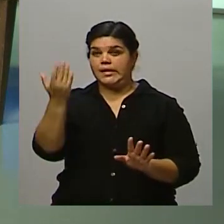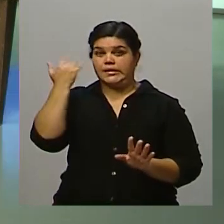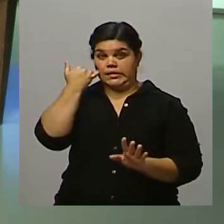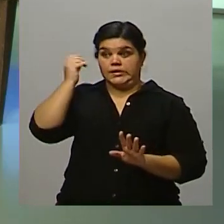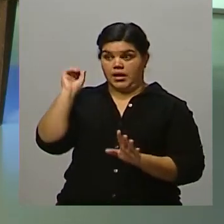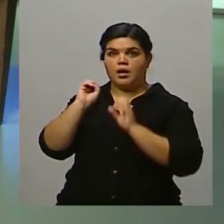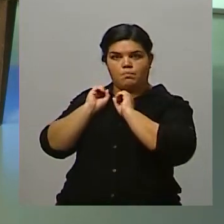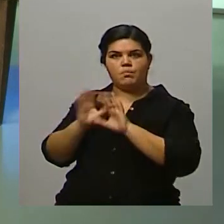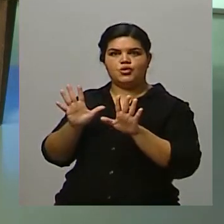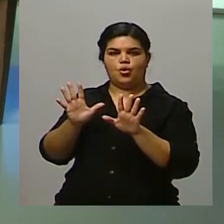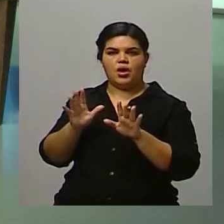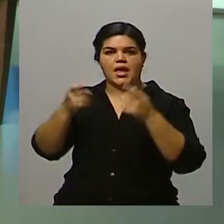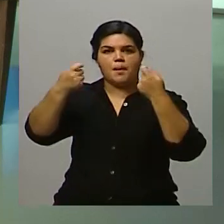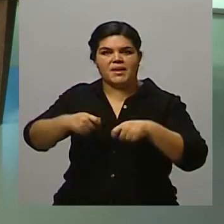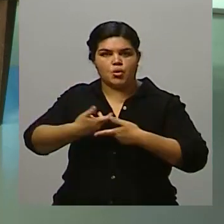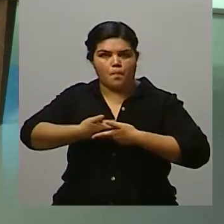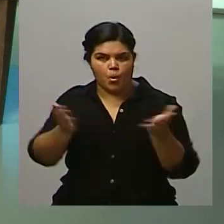que, bueno, en ese sentido, pioneros no.